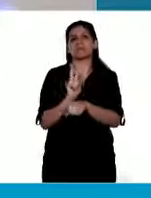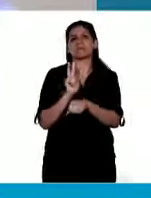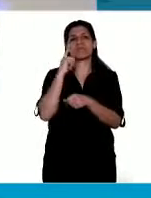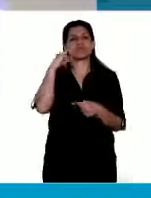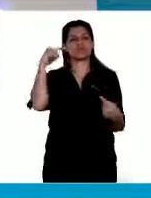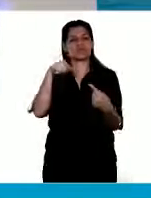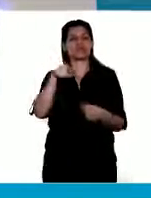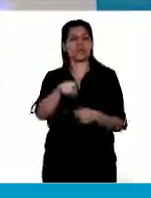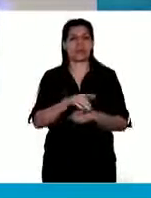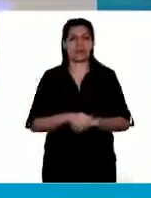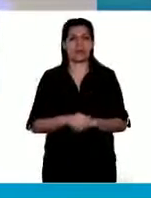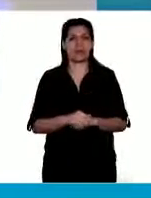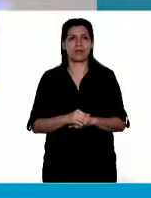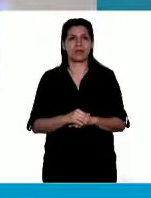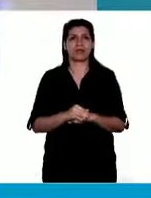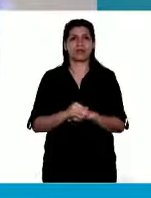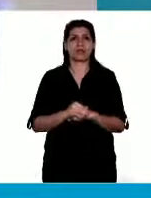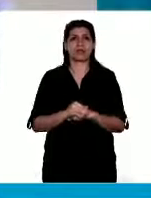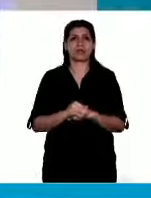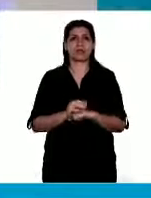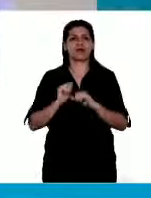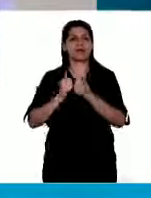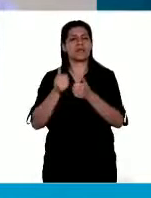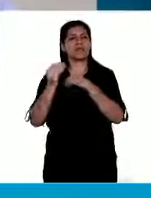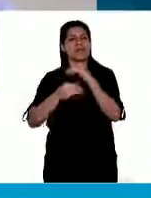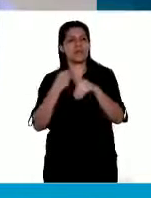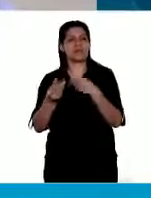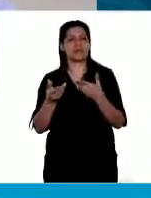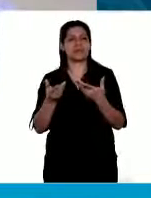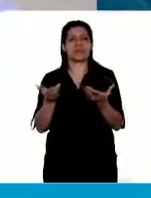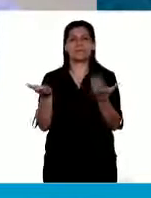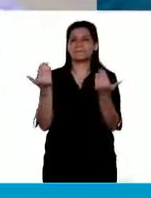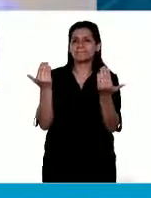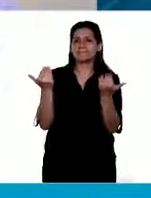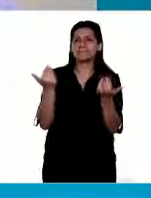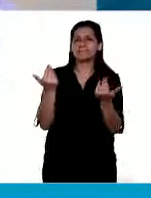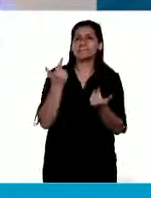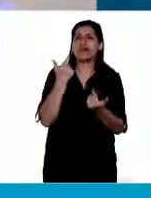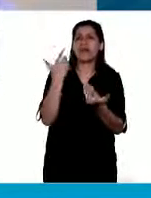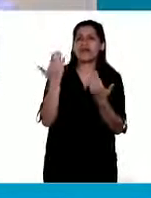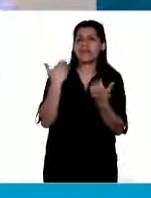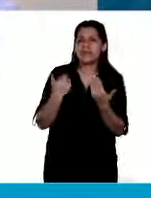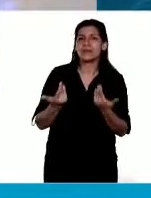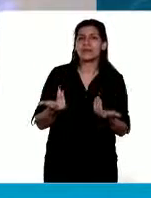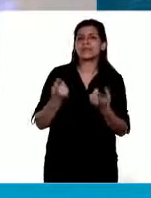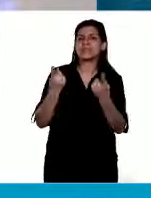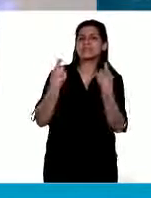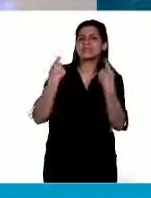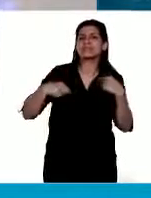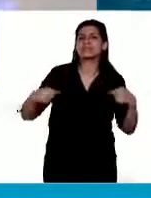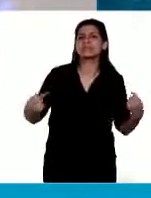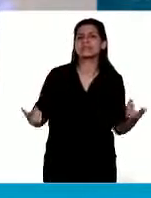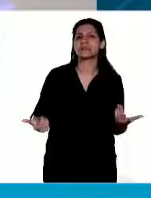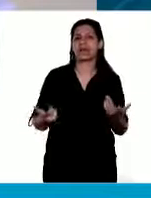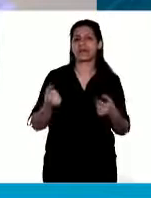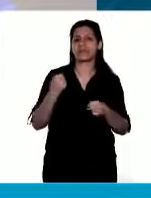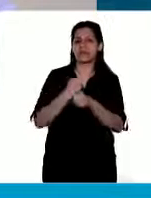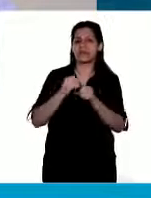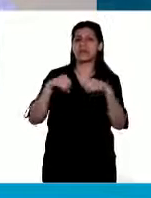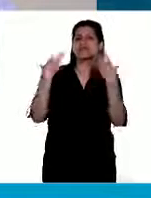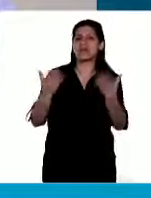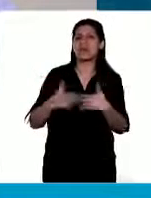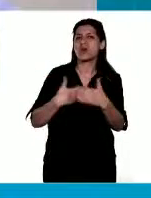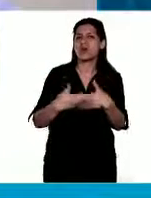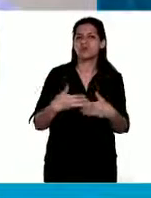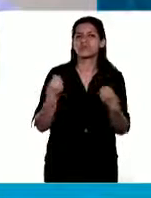Sentirse en familia es el acompañamiento en escucharlos, el saber qué les pasa y qué necesitan como hombres y mujeres para desplegar sus tareas. Y acá